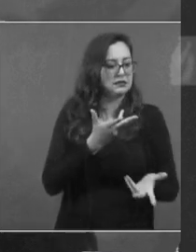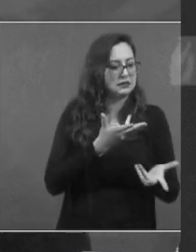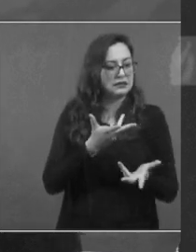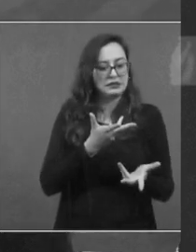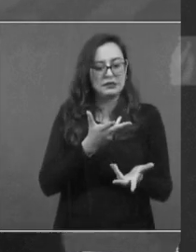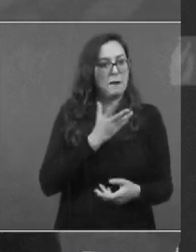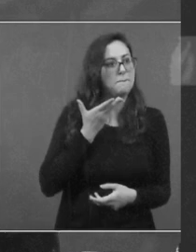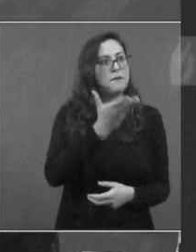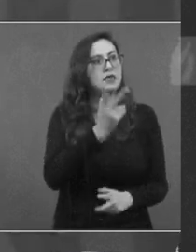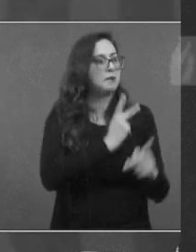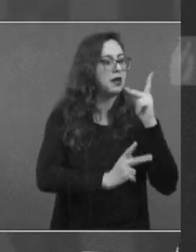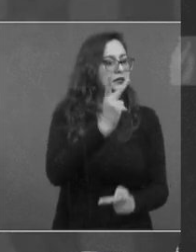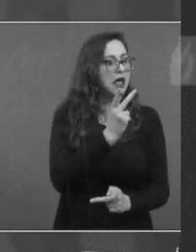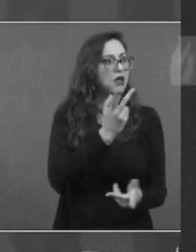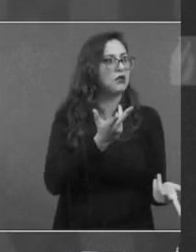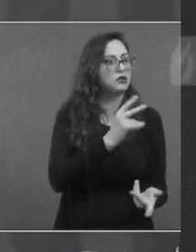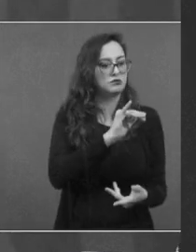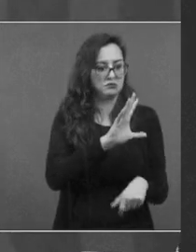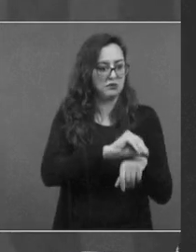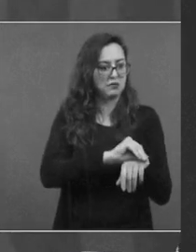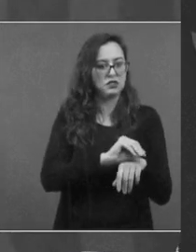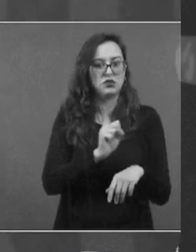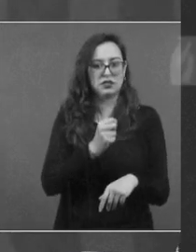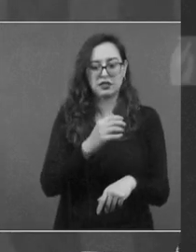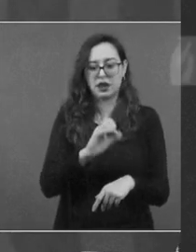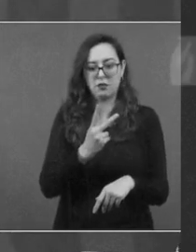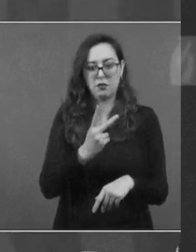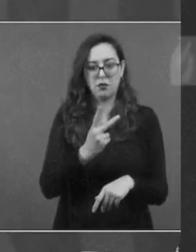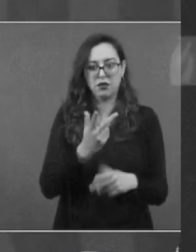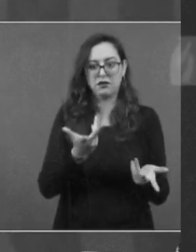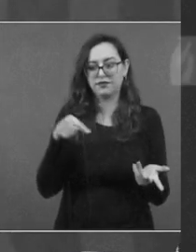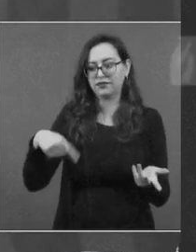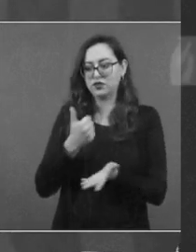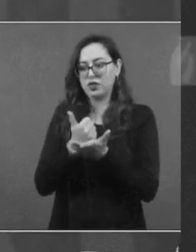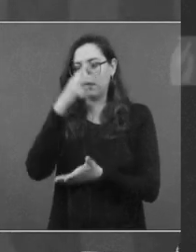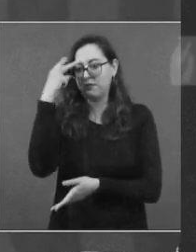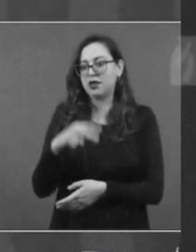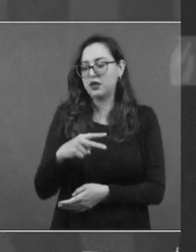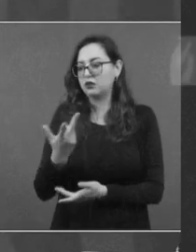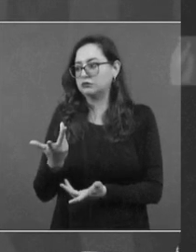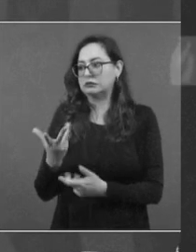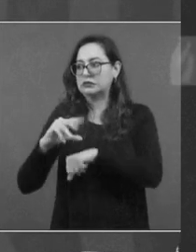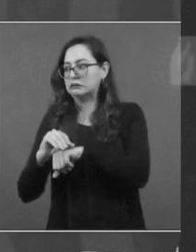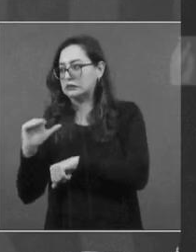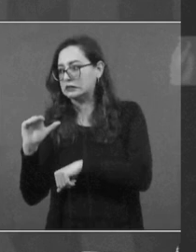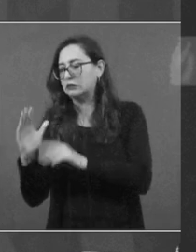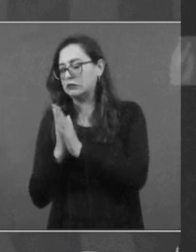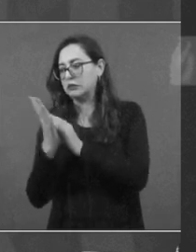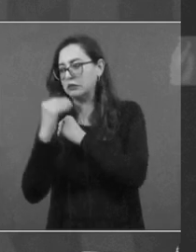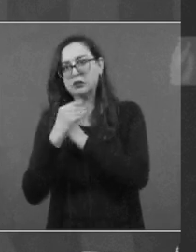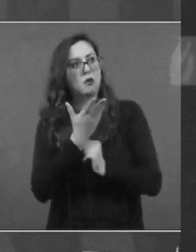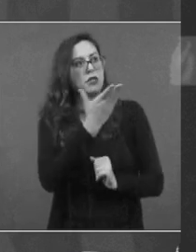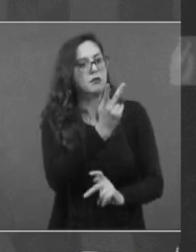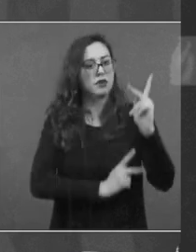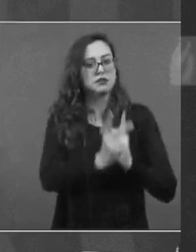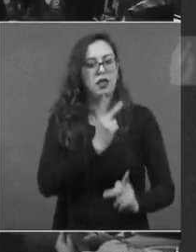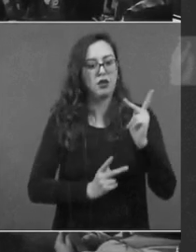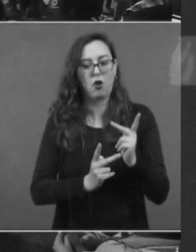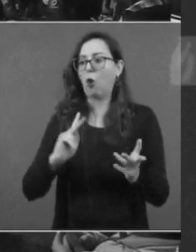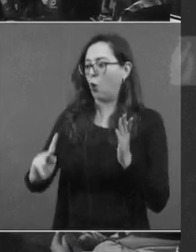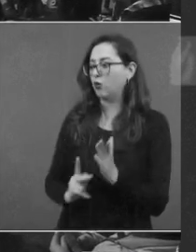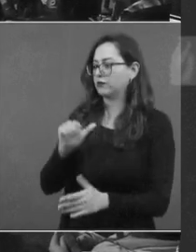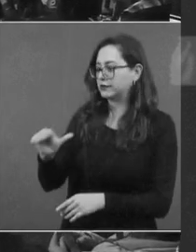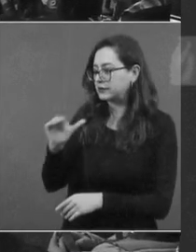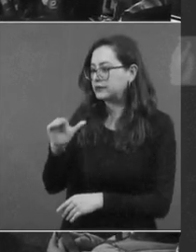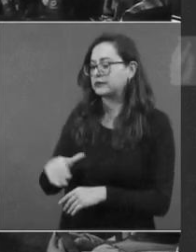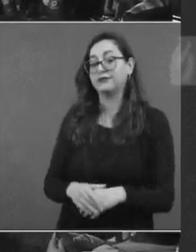de endeudamiento se necesitaba el apoyo de Hacienda, el gobierno de la ciudad necesitaba que Hacienda autorizara el techo de endeudamiento, me vuelven a insistir,